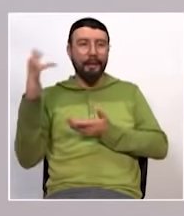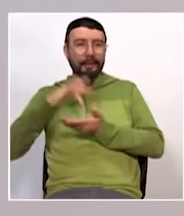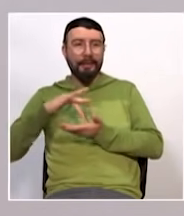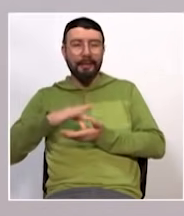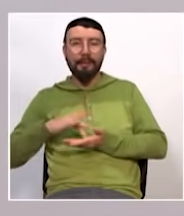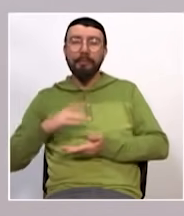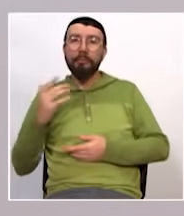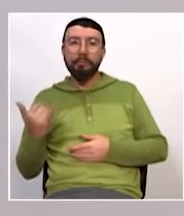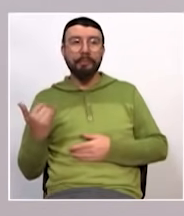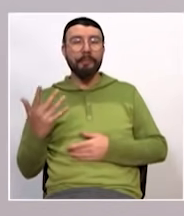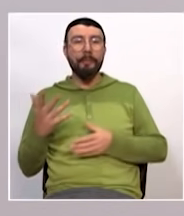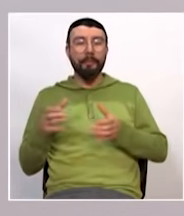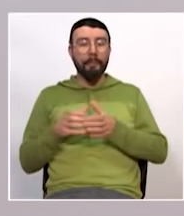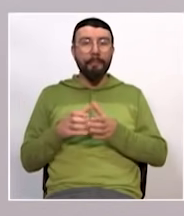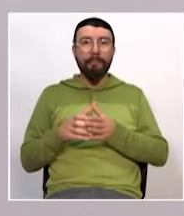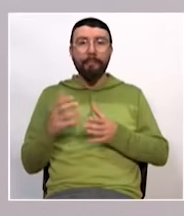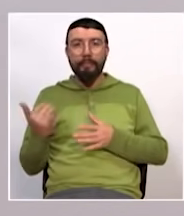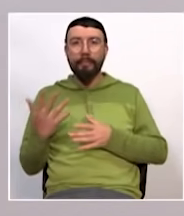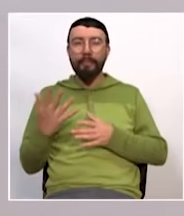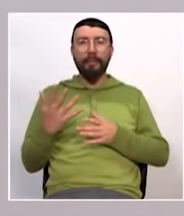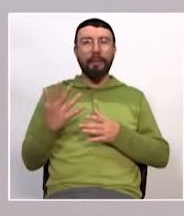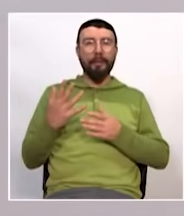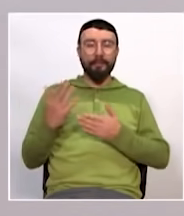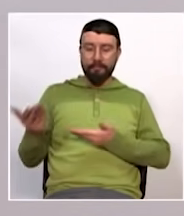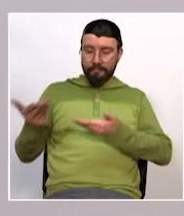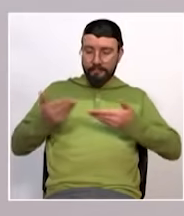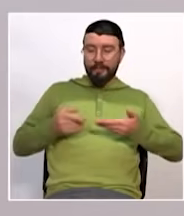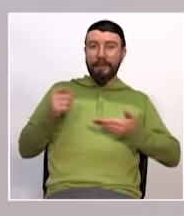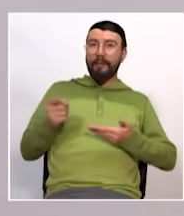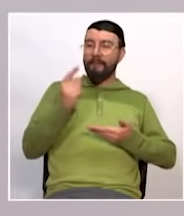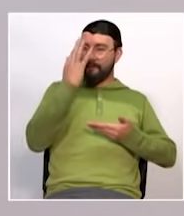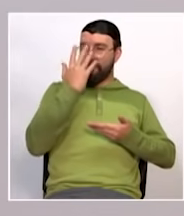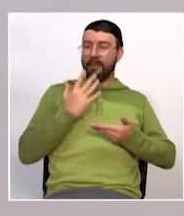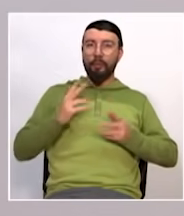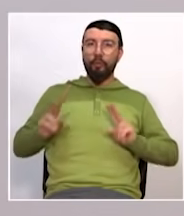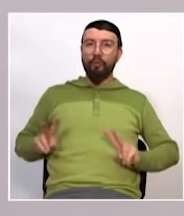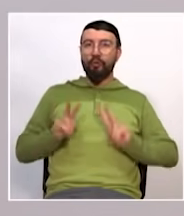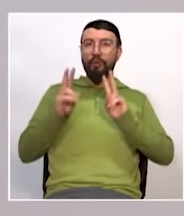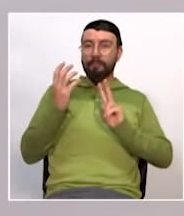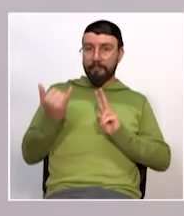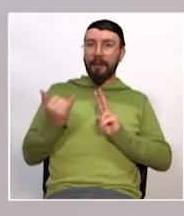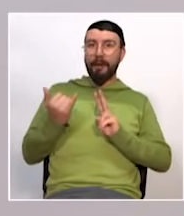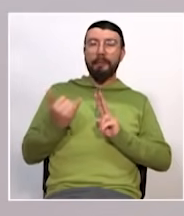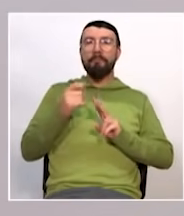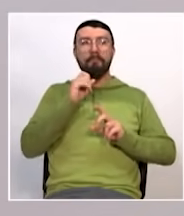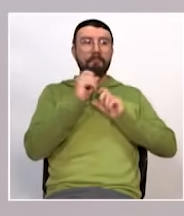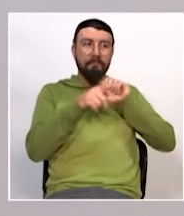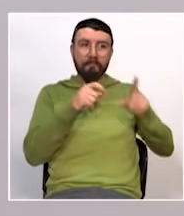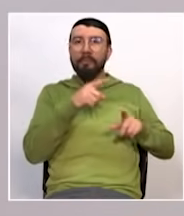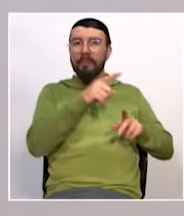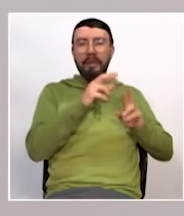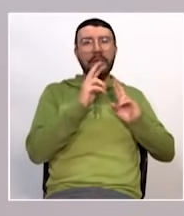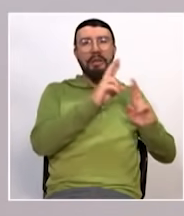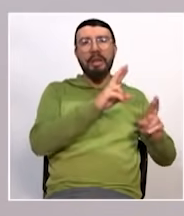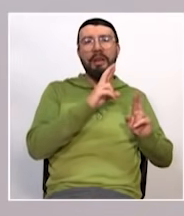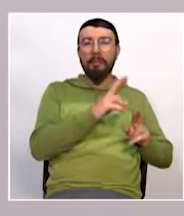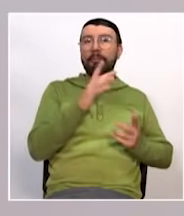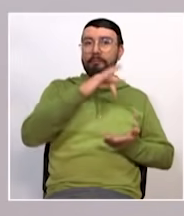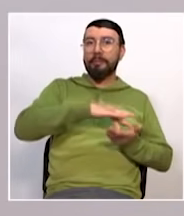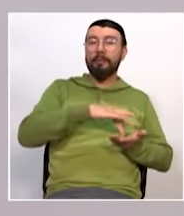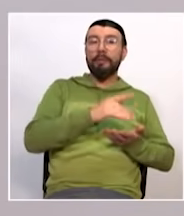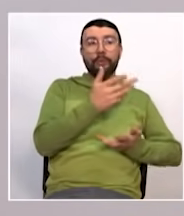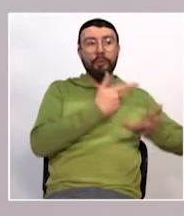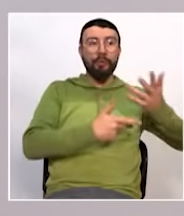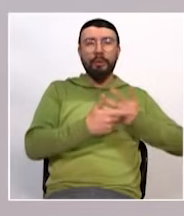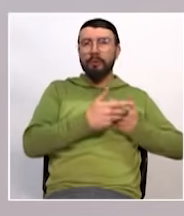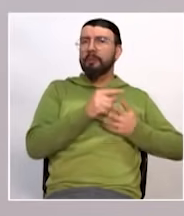nuestra página de doctor rojas la cuenta doctor rojas en facebook por donde también pueden ver el programa y desde